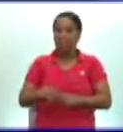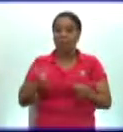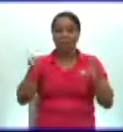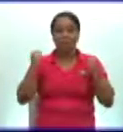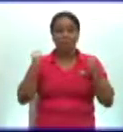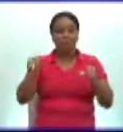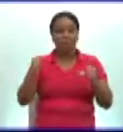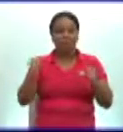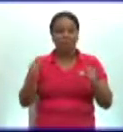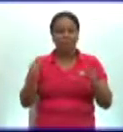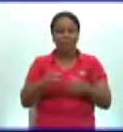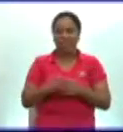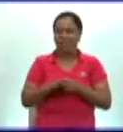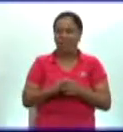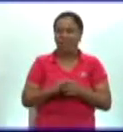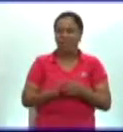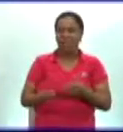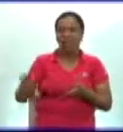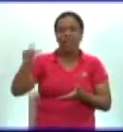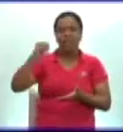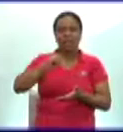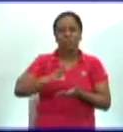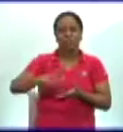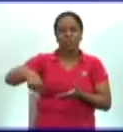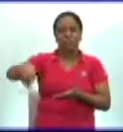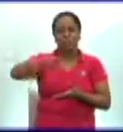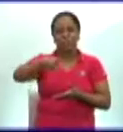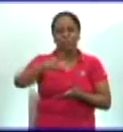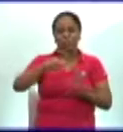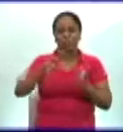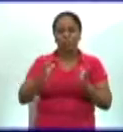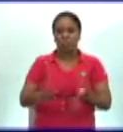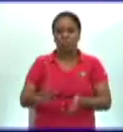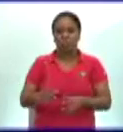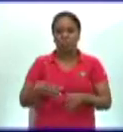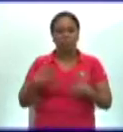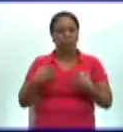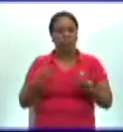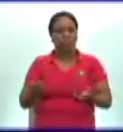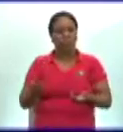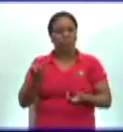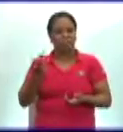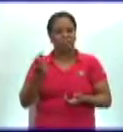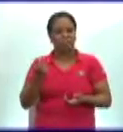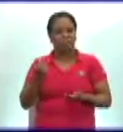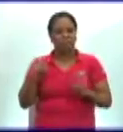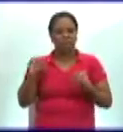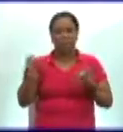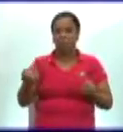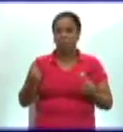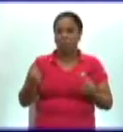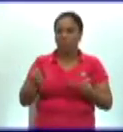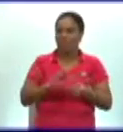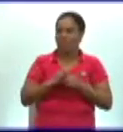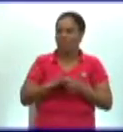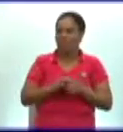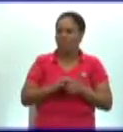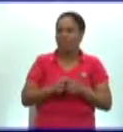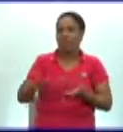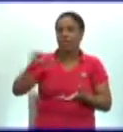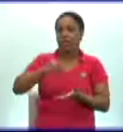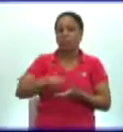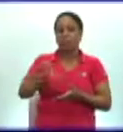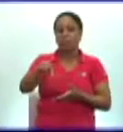que actúa sobre ustedes. ¿Qué valor tendrá la fuerza de gravedad que actúa sobre tu